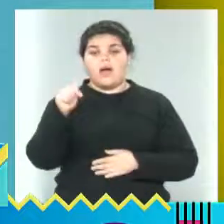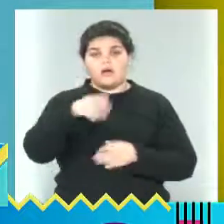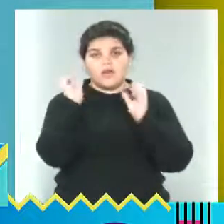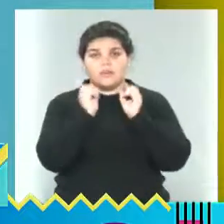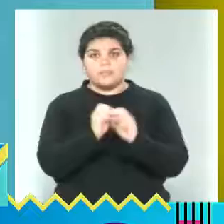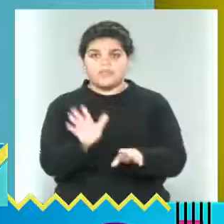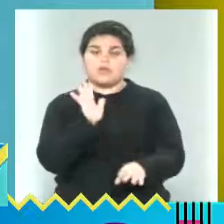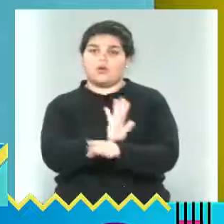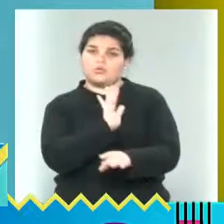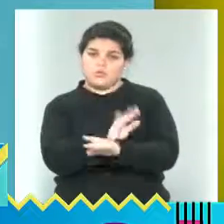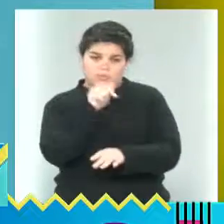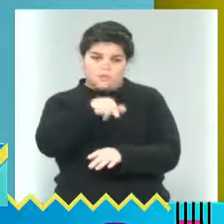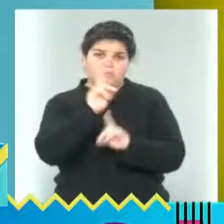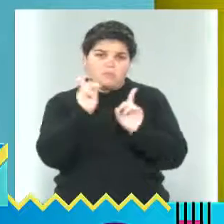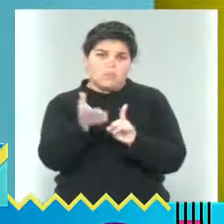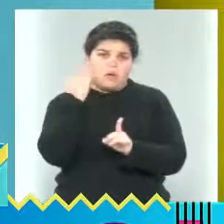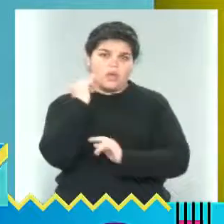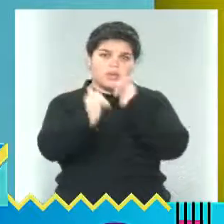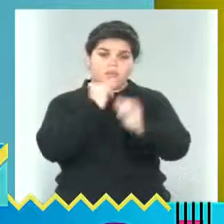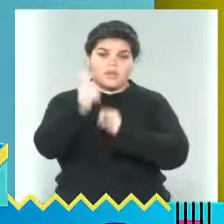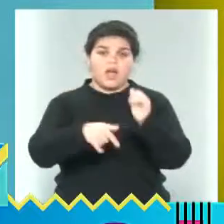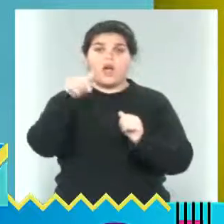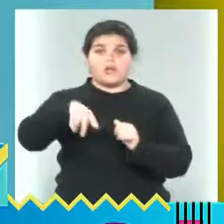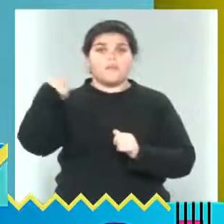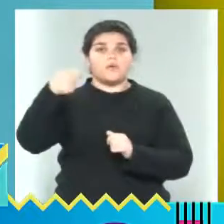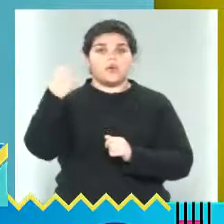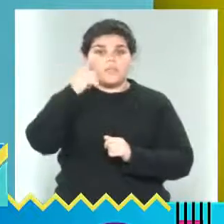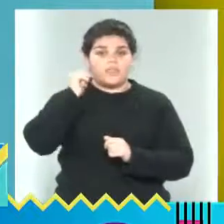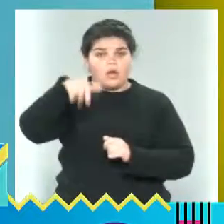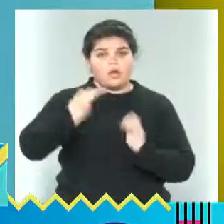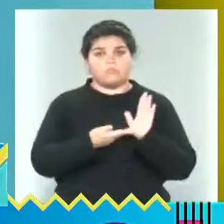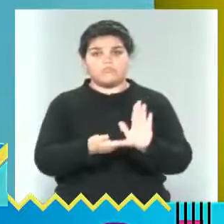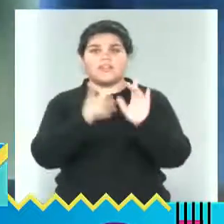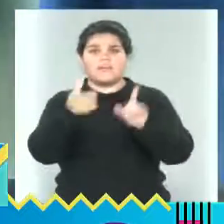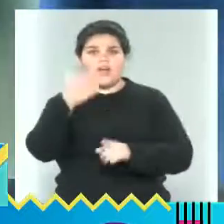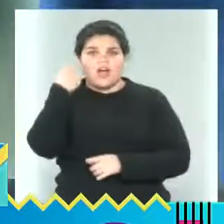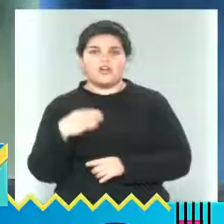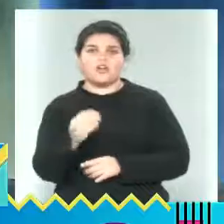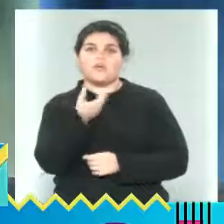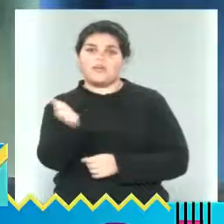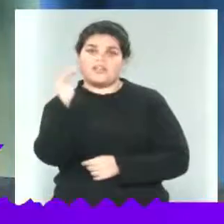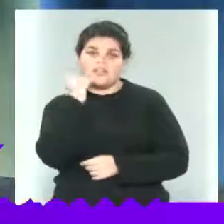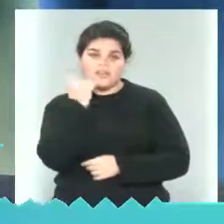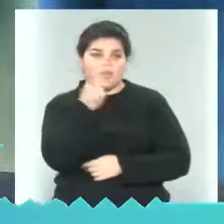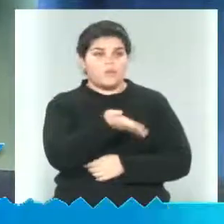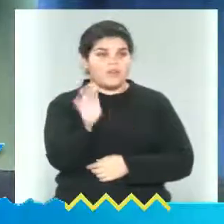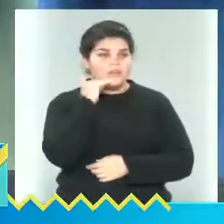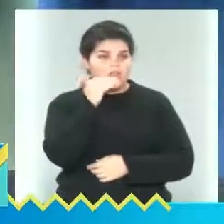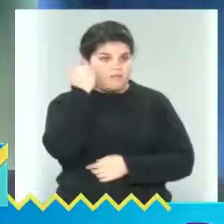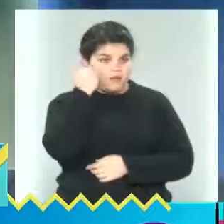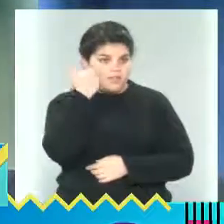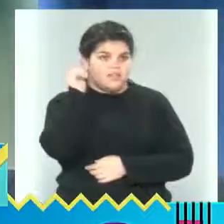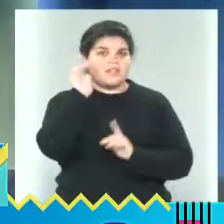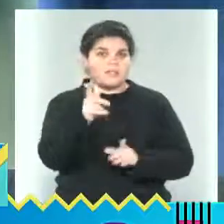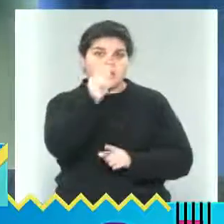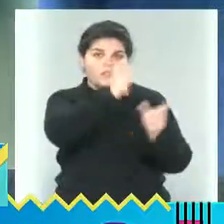este concepto. Vamos a arrancar el programa del día. Voy a presentar a mi compañera Carolina. Buenas tardes. Buenas tardes, Fer. Y bueno, saludamos a todos aquellos